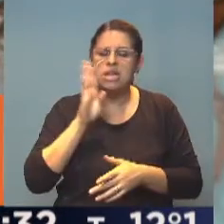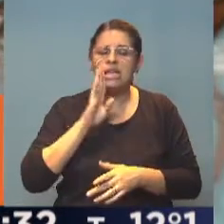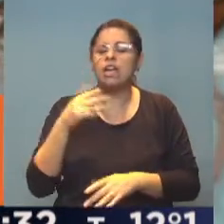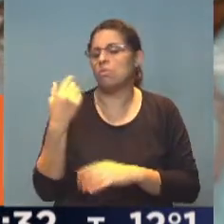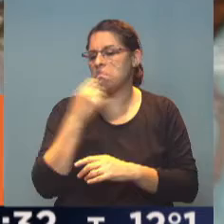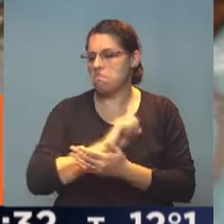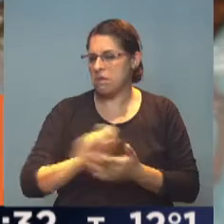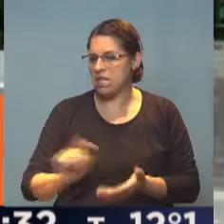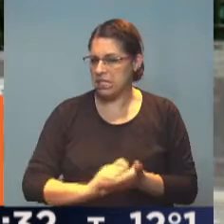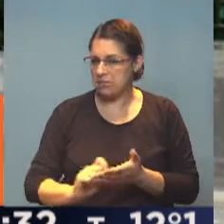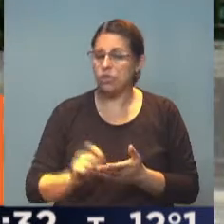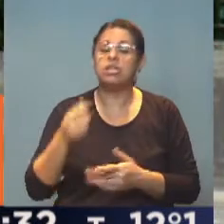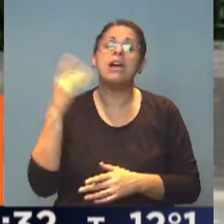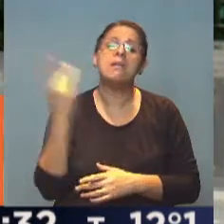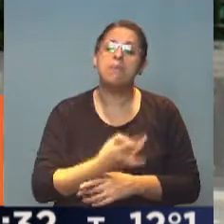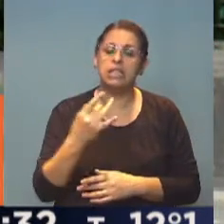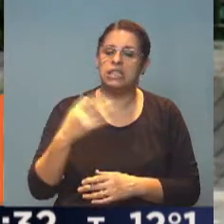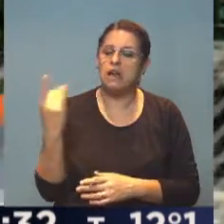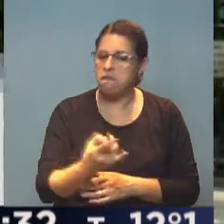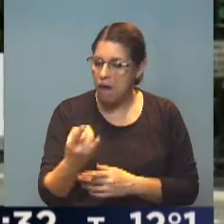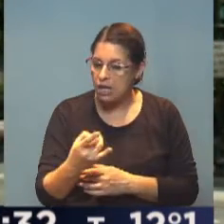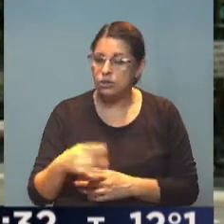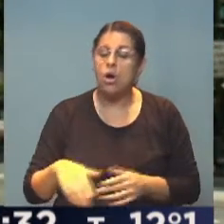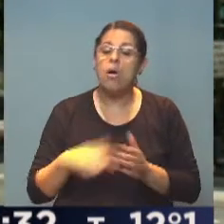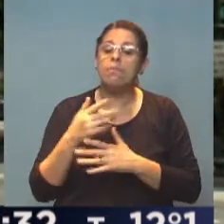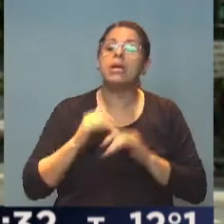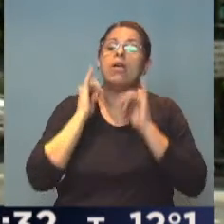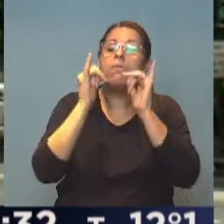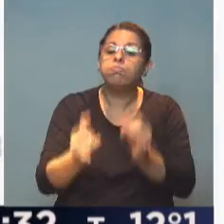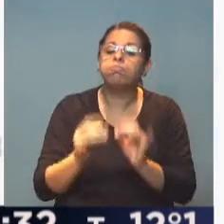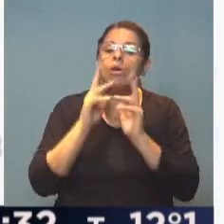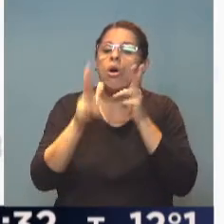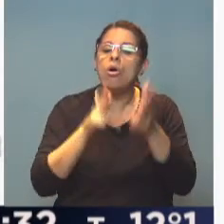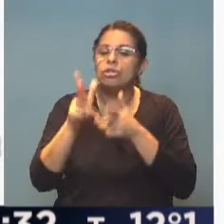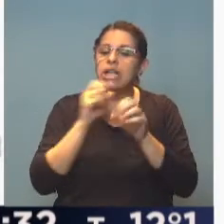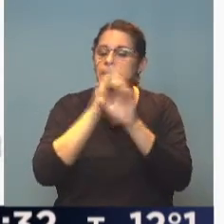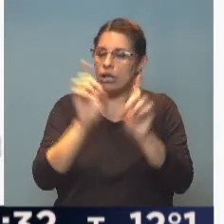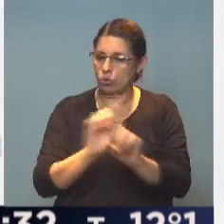artículo es falso, dijeron, sin ofrecer más detalles.